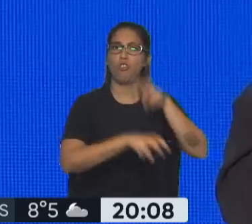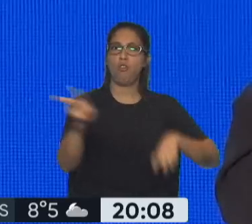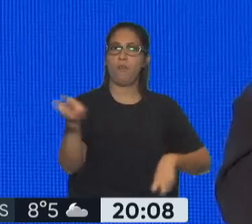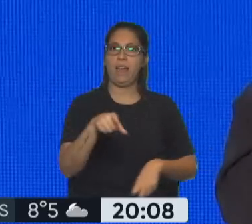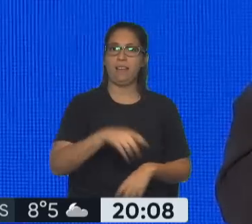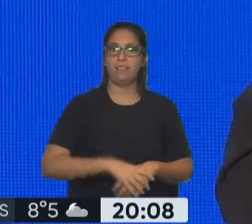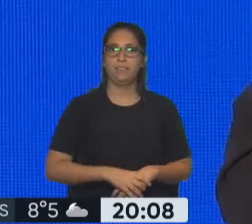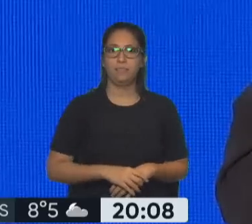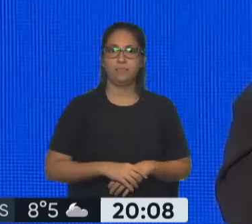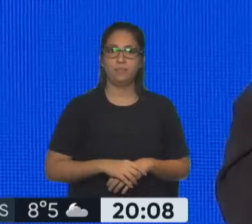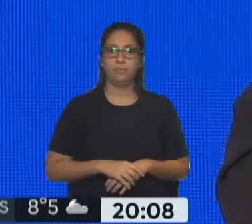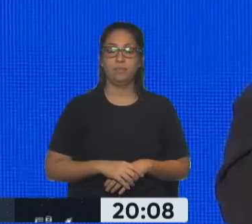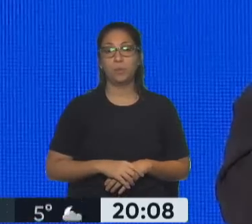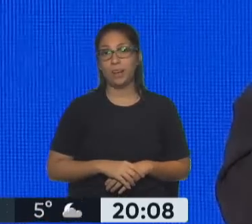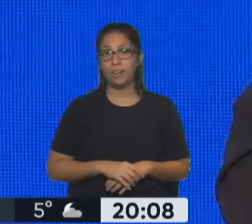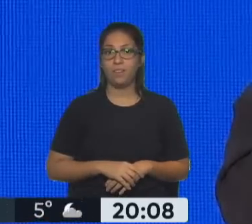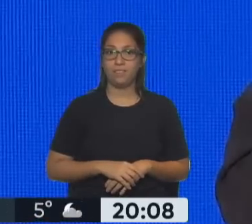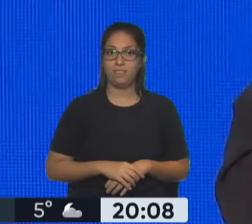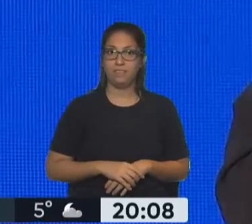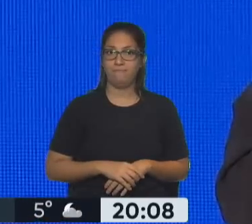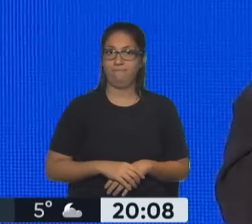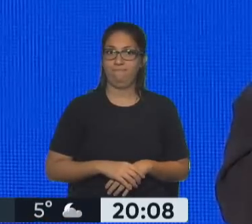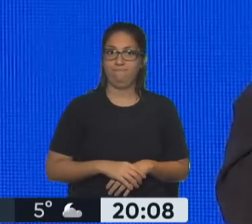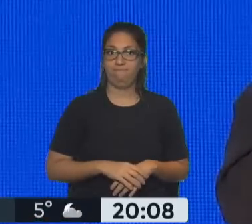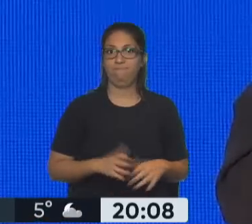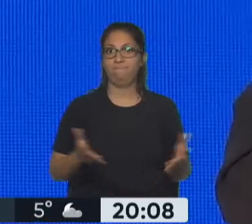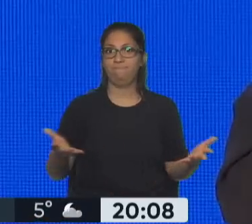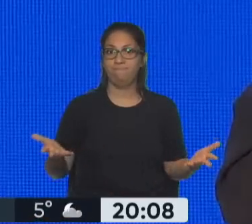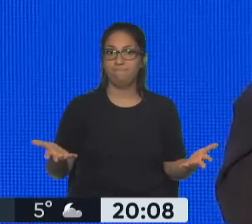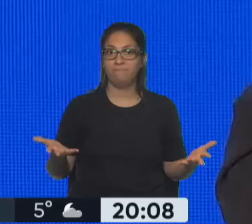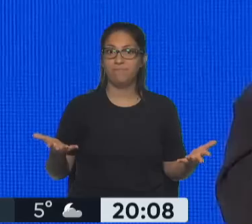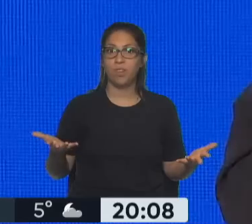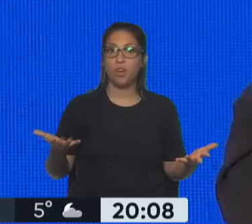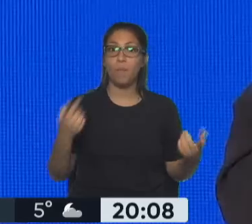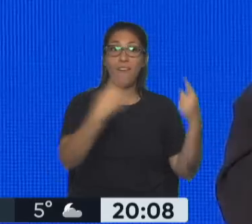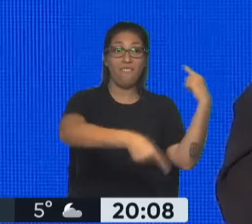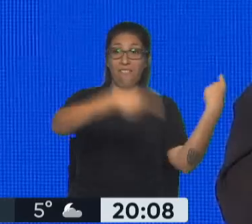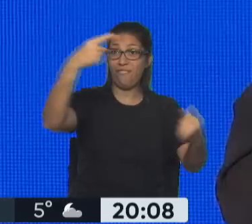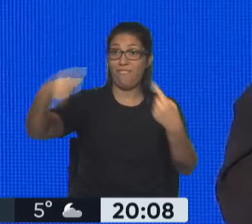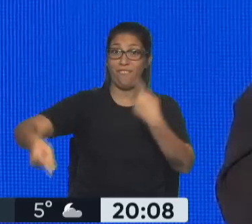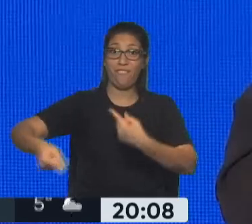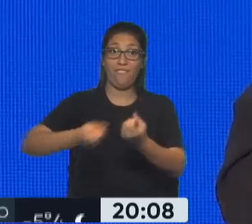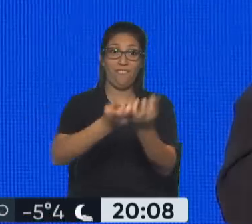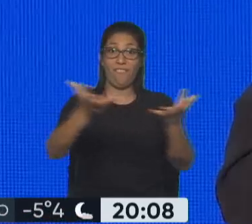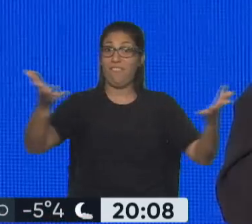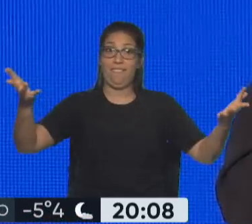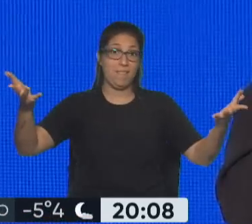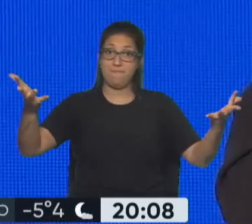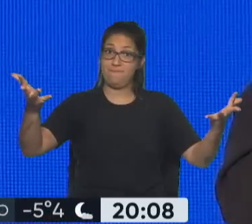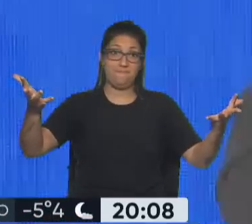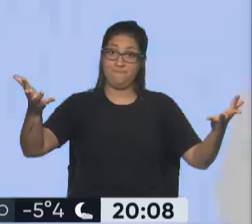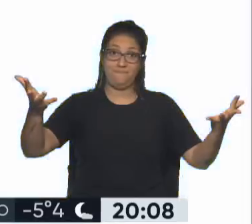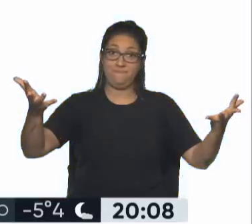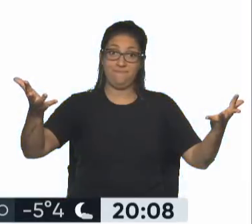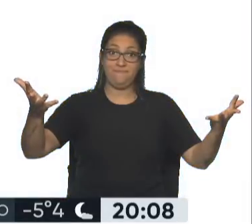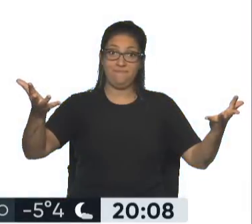Bueno, atomizados, lo que se dice atomizado, el mercado no estaría. En algunos casos, como en